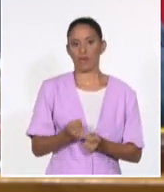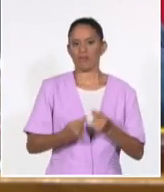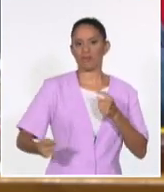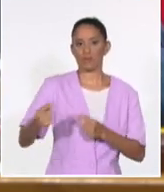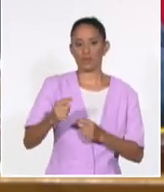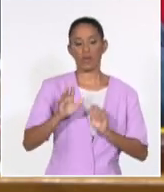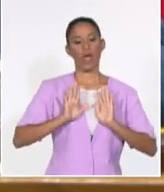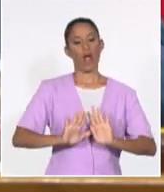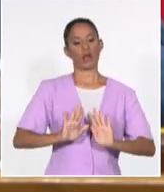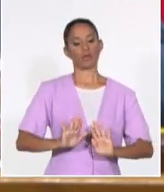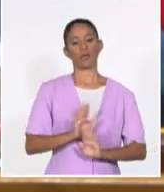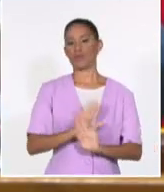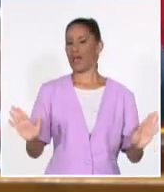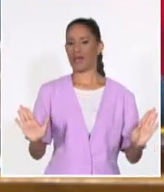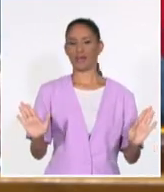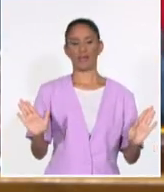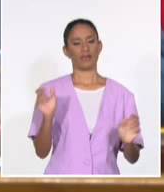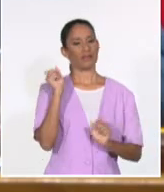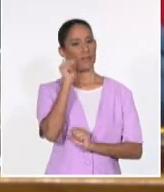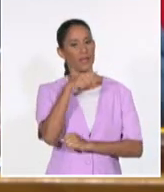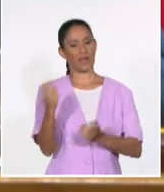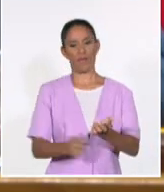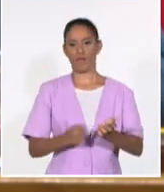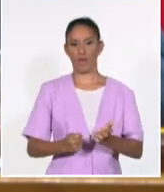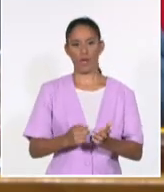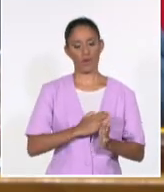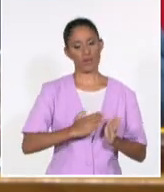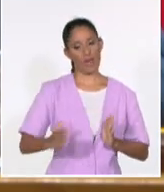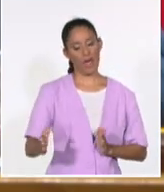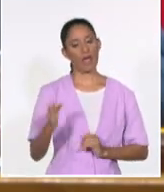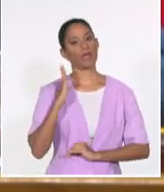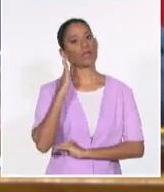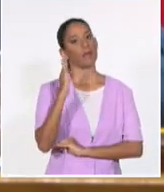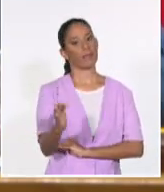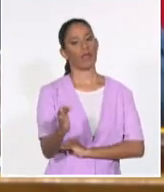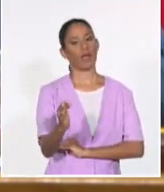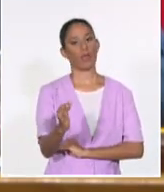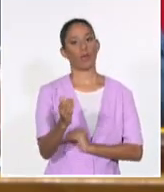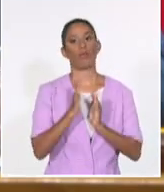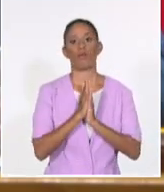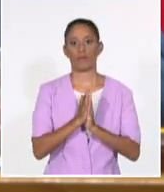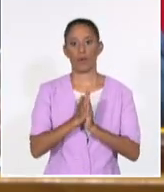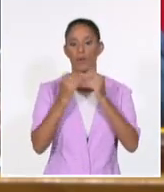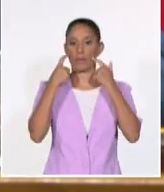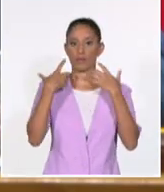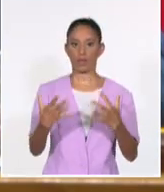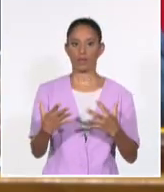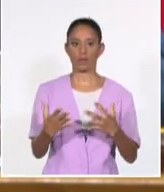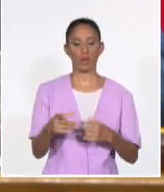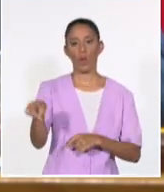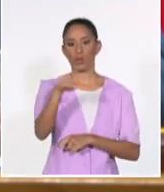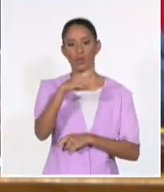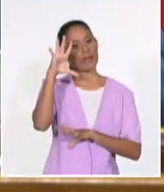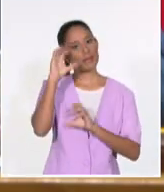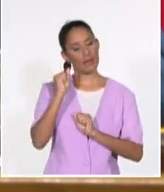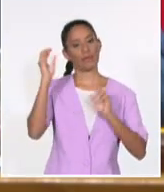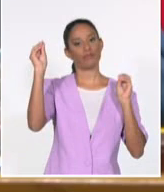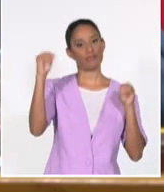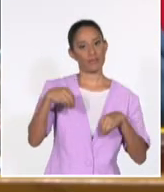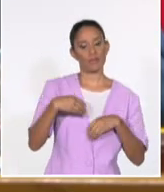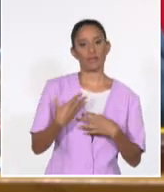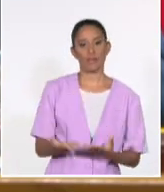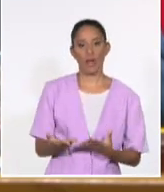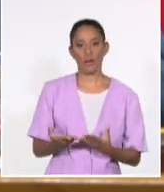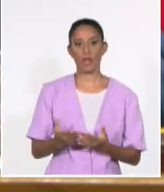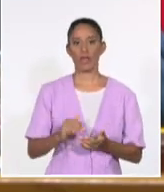fuego humanitario inmediato, duradero y plenamente respetado, ya que ustedes entienden que sin un alto al fuego no será posible que haya cualquier